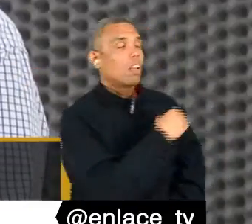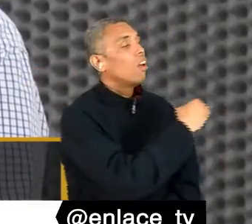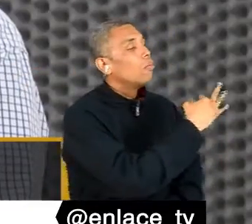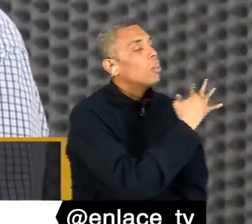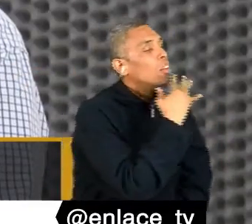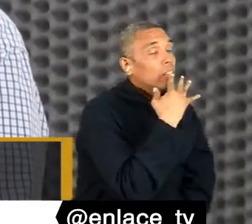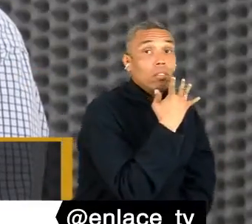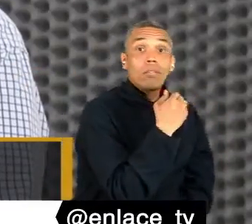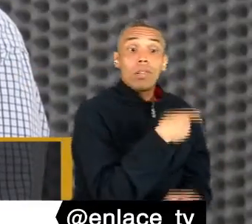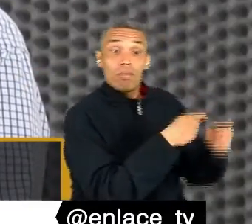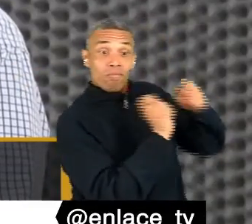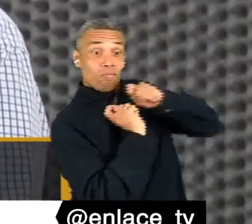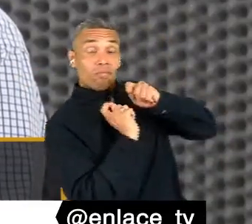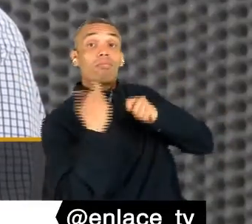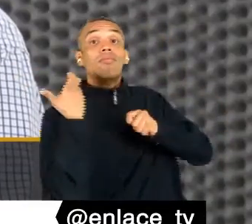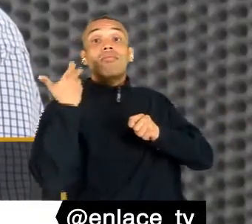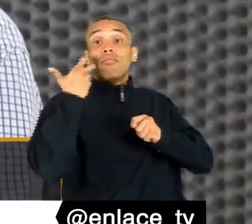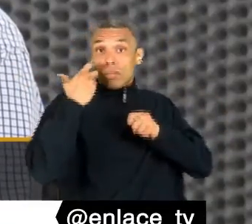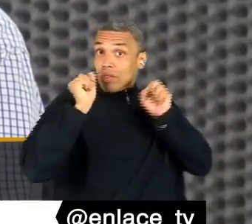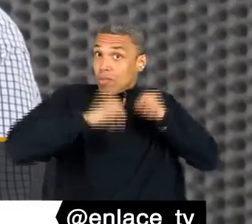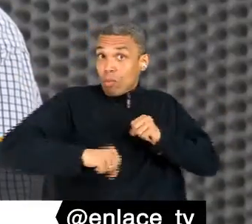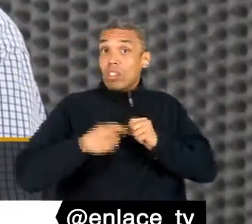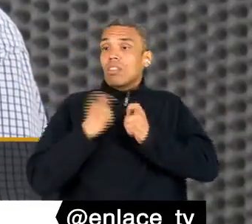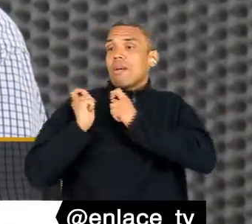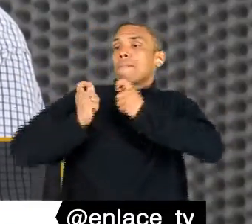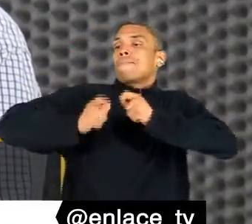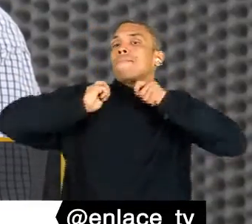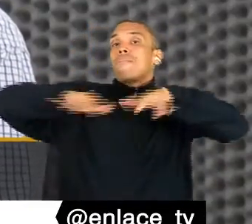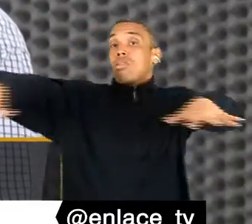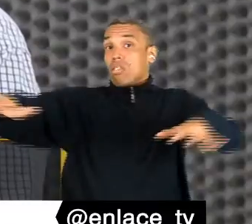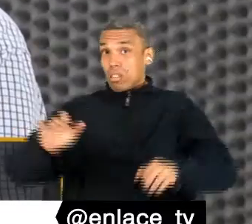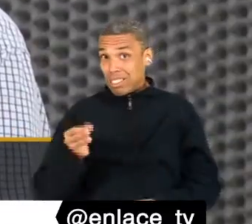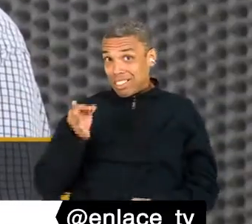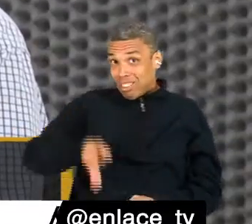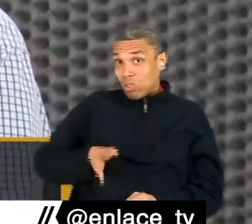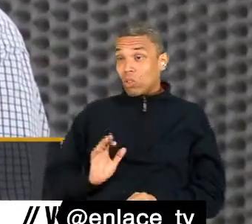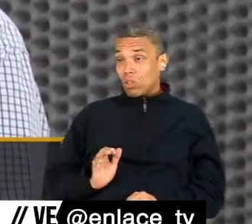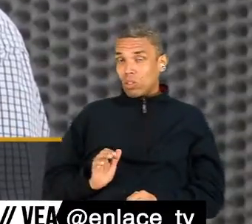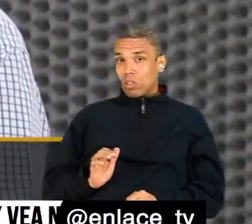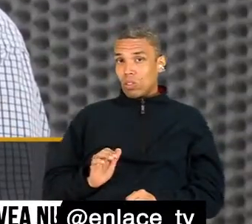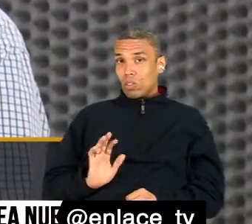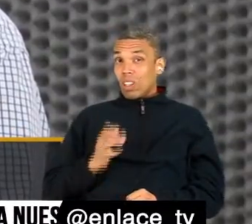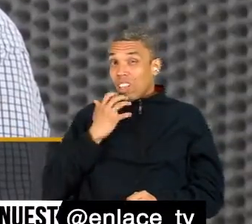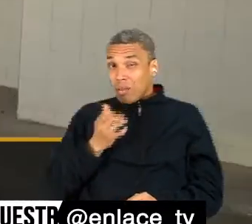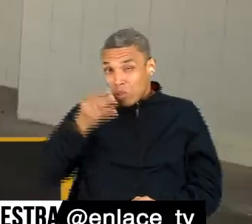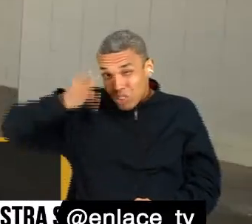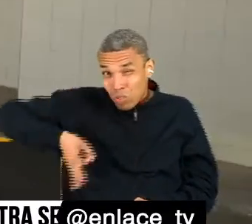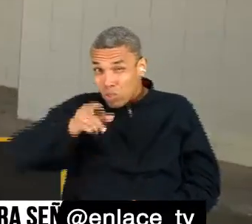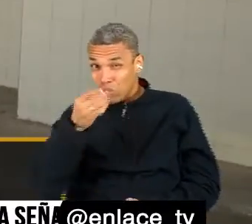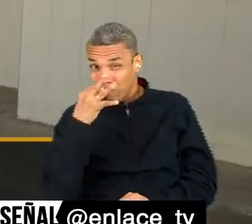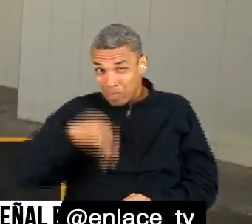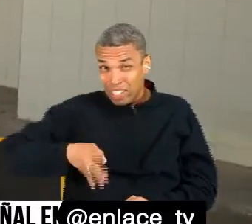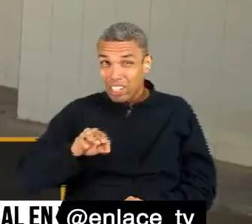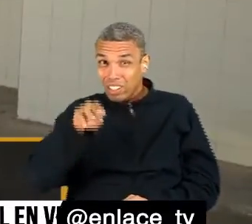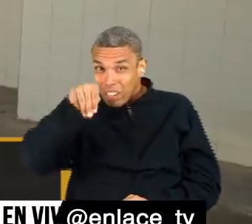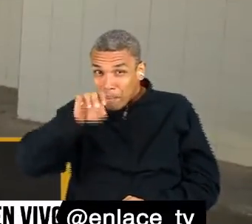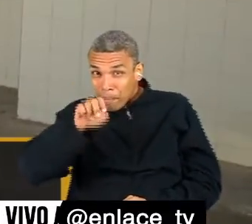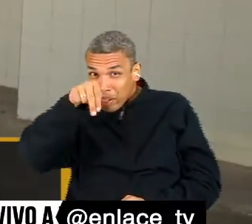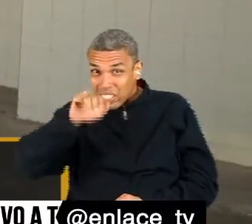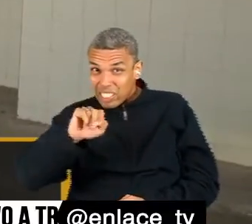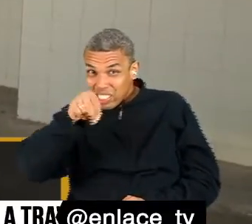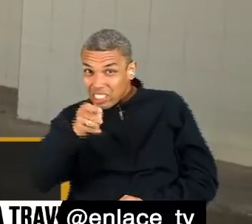se decretó que las personas que acudían al servicio de urgencia fueran realmente urgencias para tratar allá en el hospital, y el contacto con